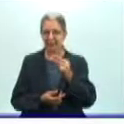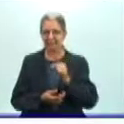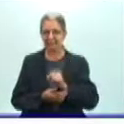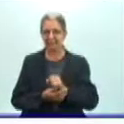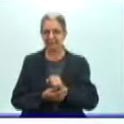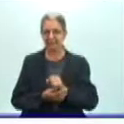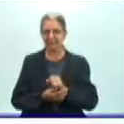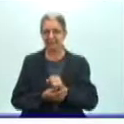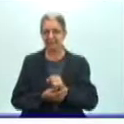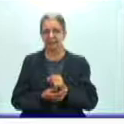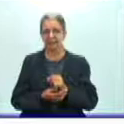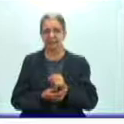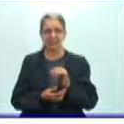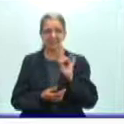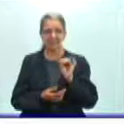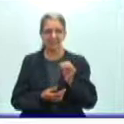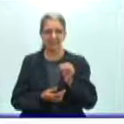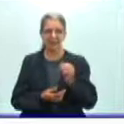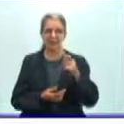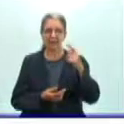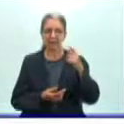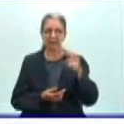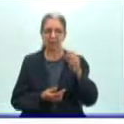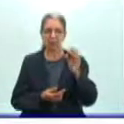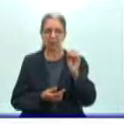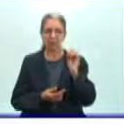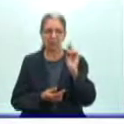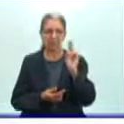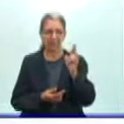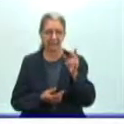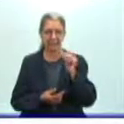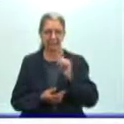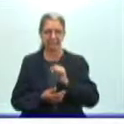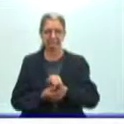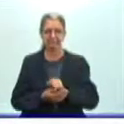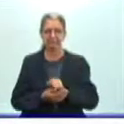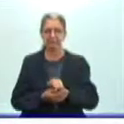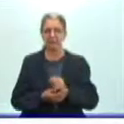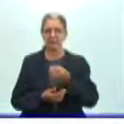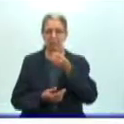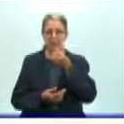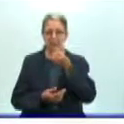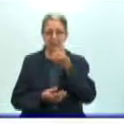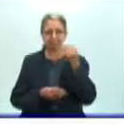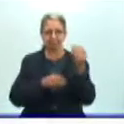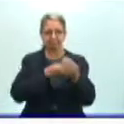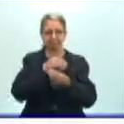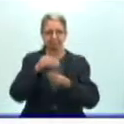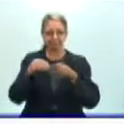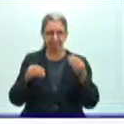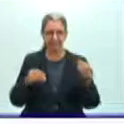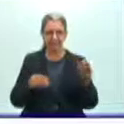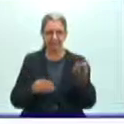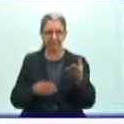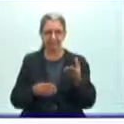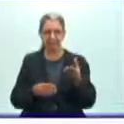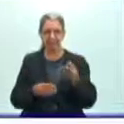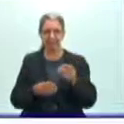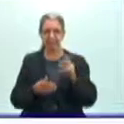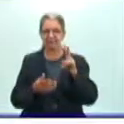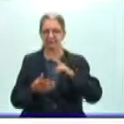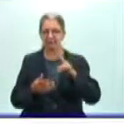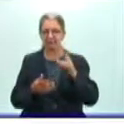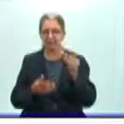del ángulo TOP. Luego puedes rápidamente sustituir el valor